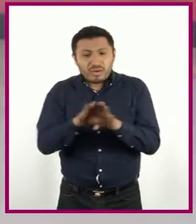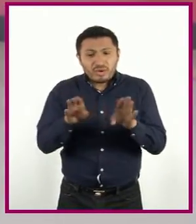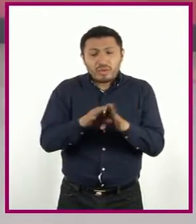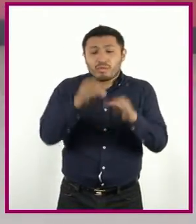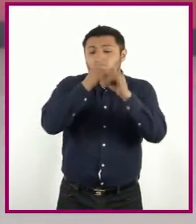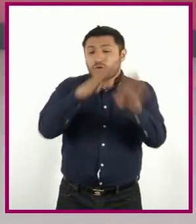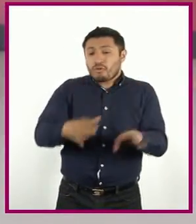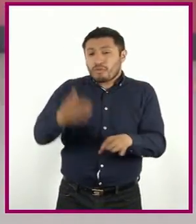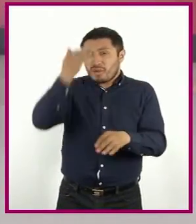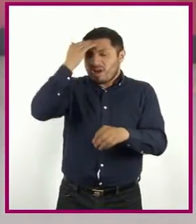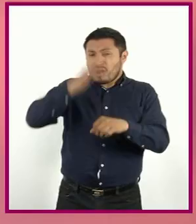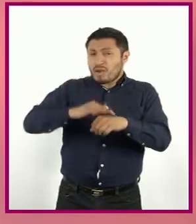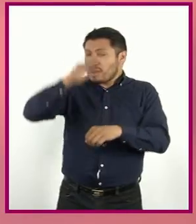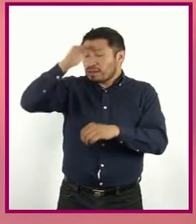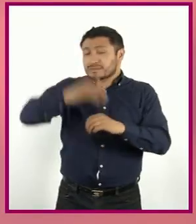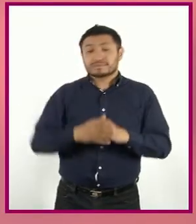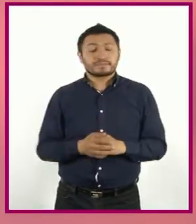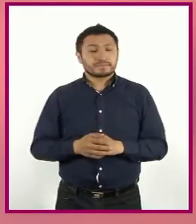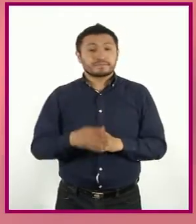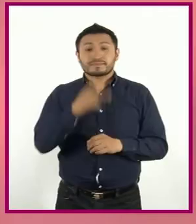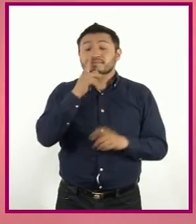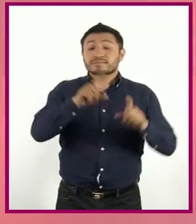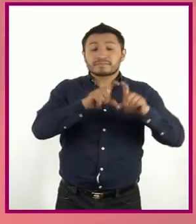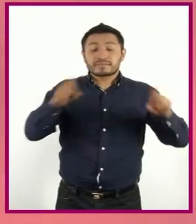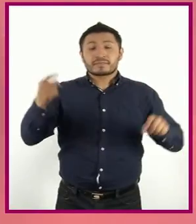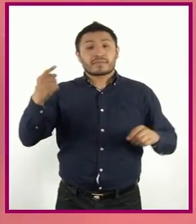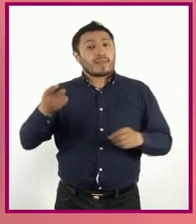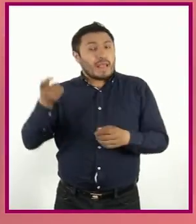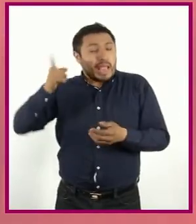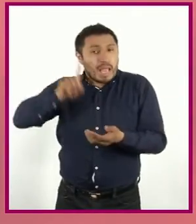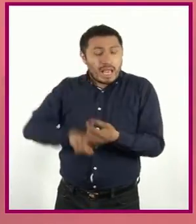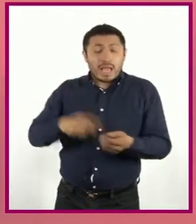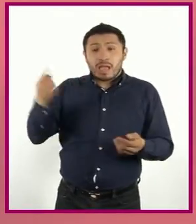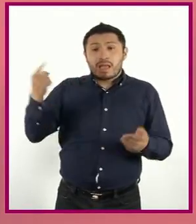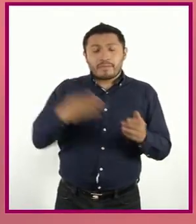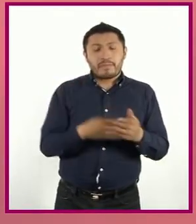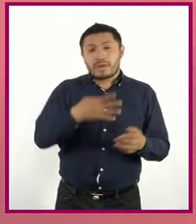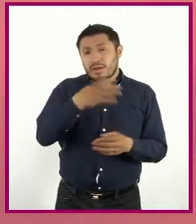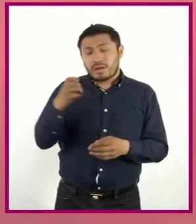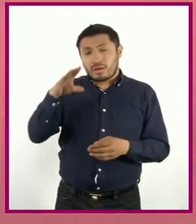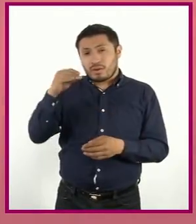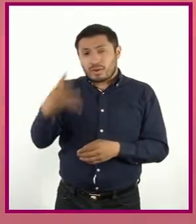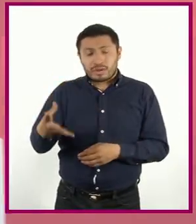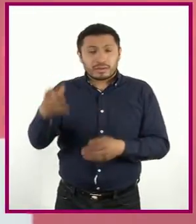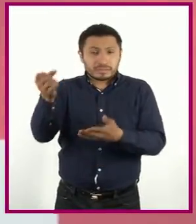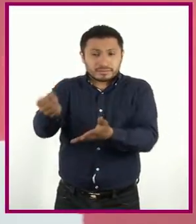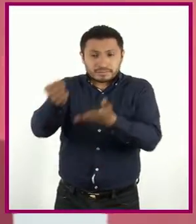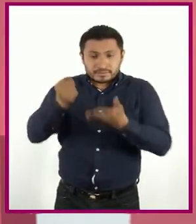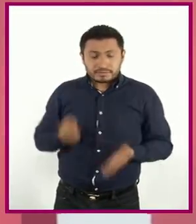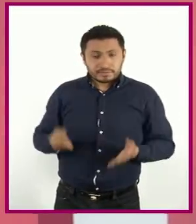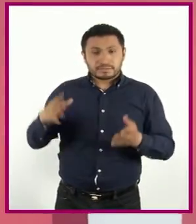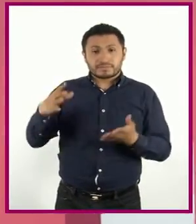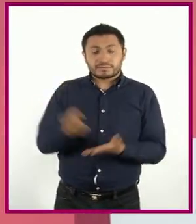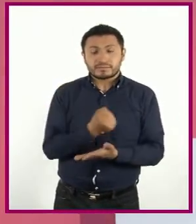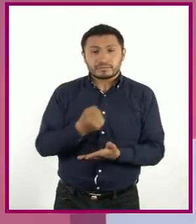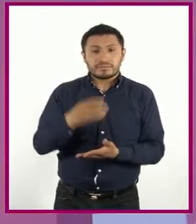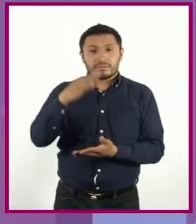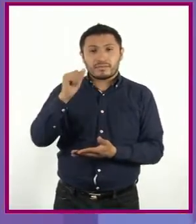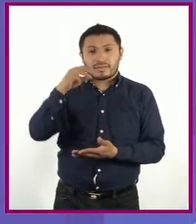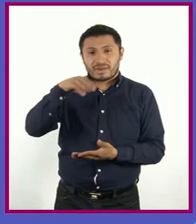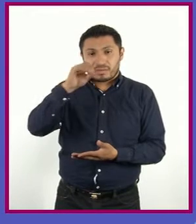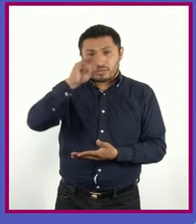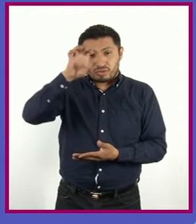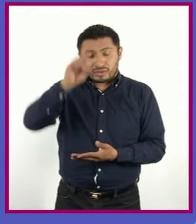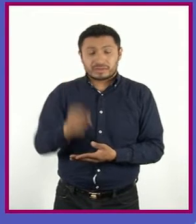panorama. En la frase, en 1995, me fue concedido el premio Camões, observamos